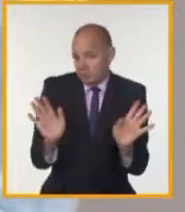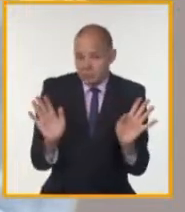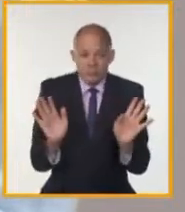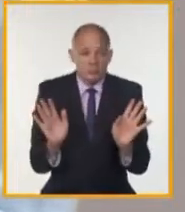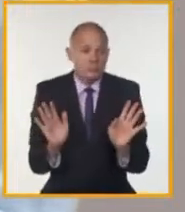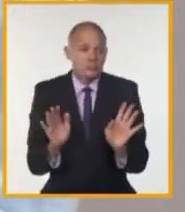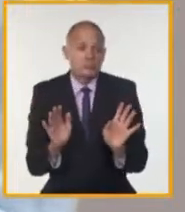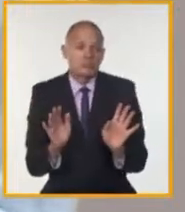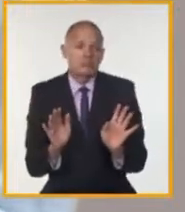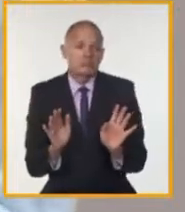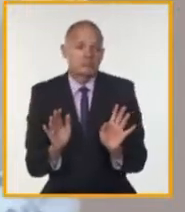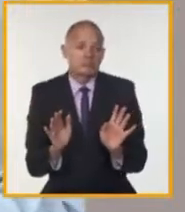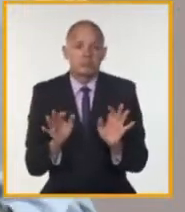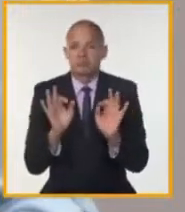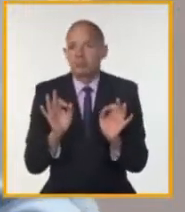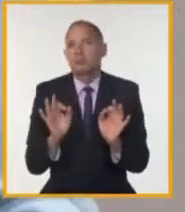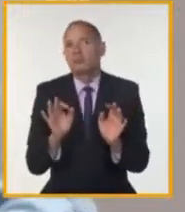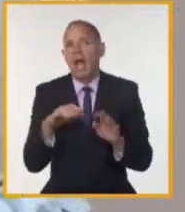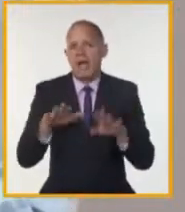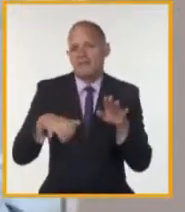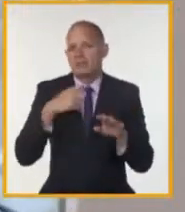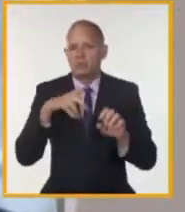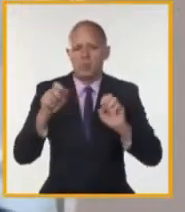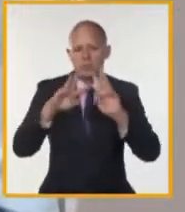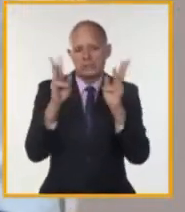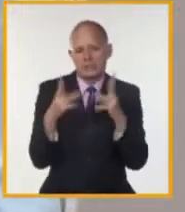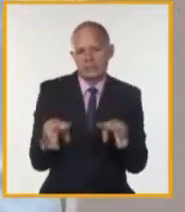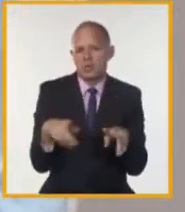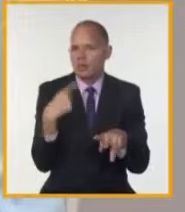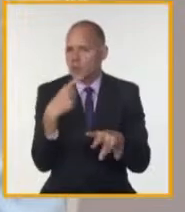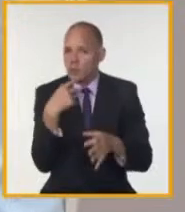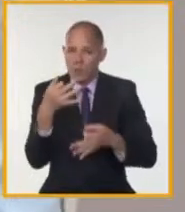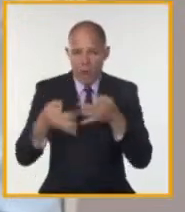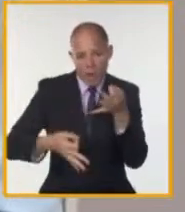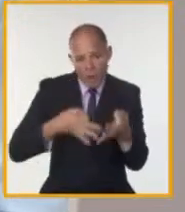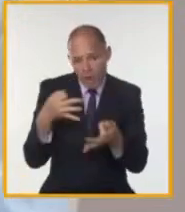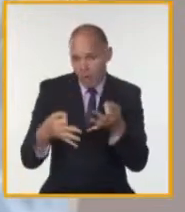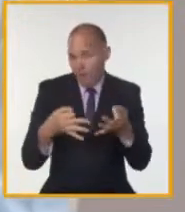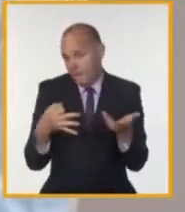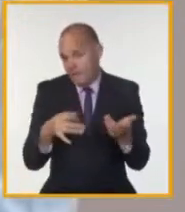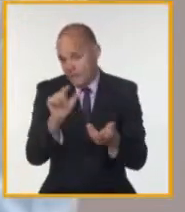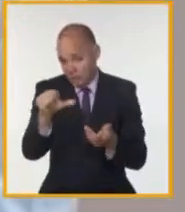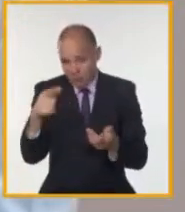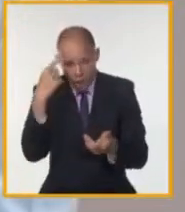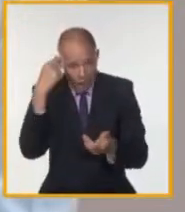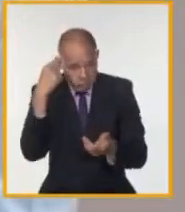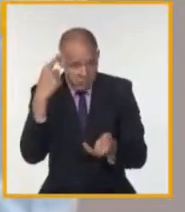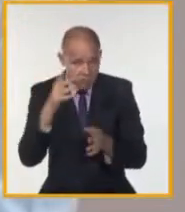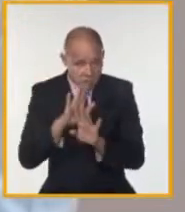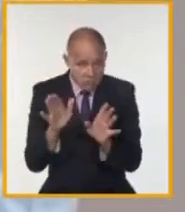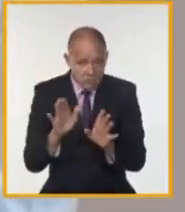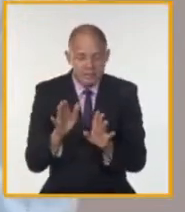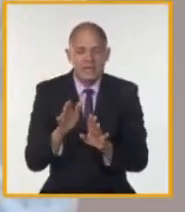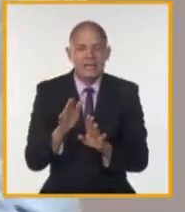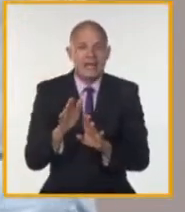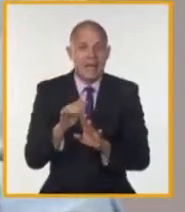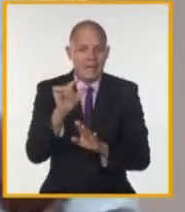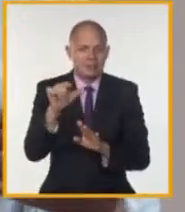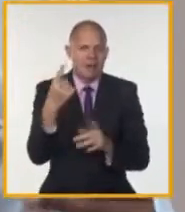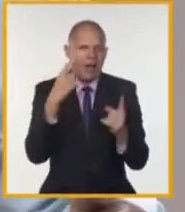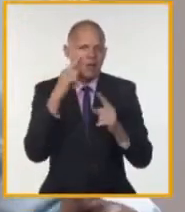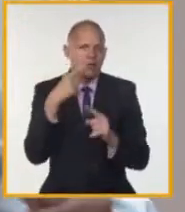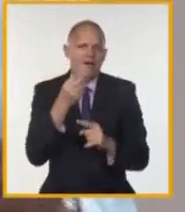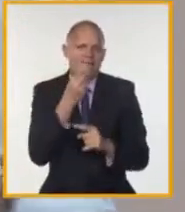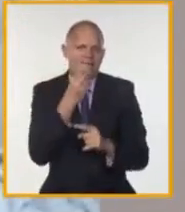profilarse en las redes, ¿no?, se manifiestan en las redes, nosotros hacemos profilarse en las redes, se han bloqueado más de 6.000 cuentas